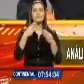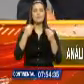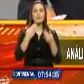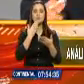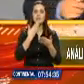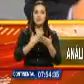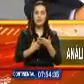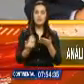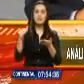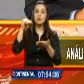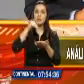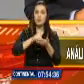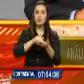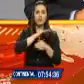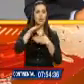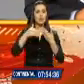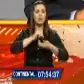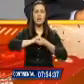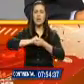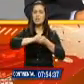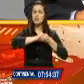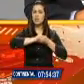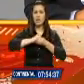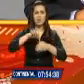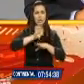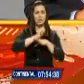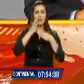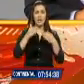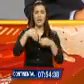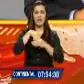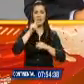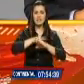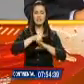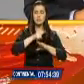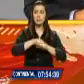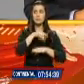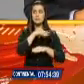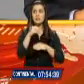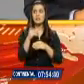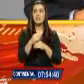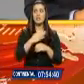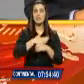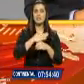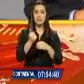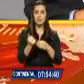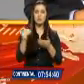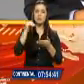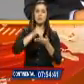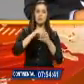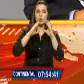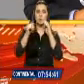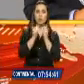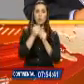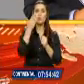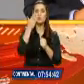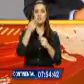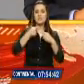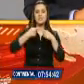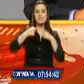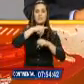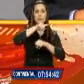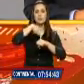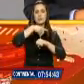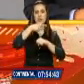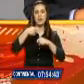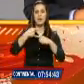muchísimas gracias, toda la solidaridad del pueblo ecuatoriano en este momento, y estaremos nuevamente en contacto con usted en las próximas